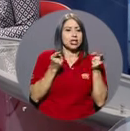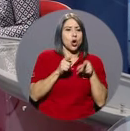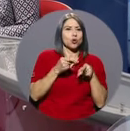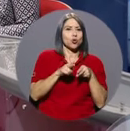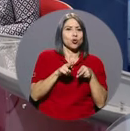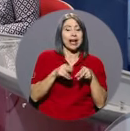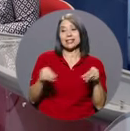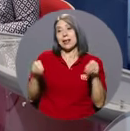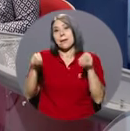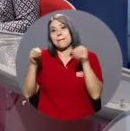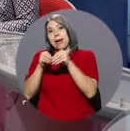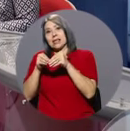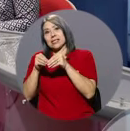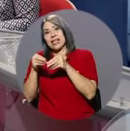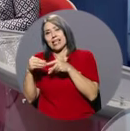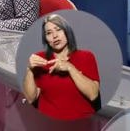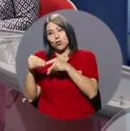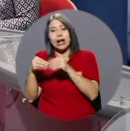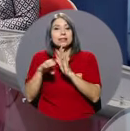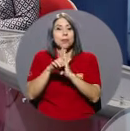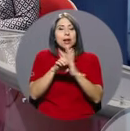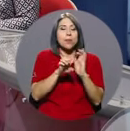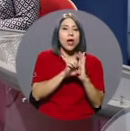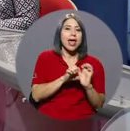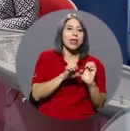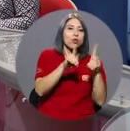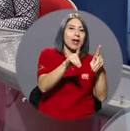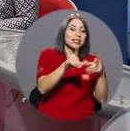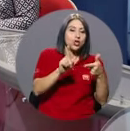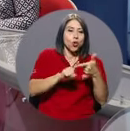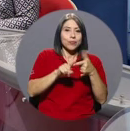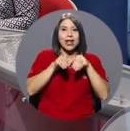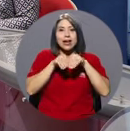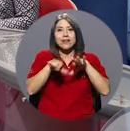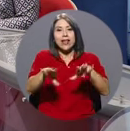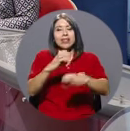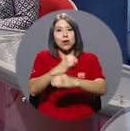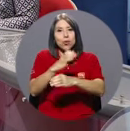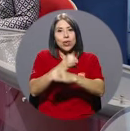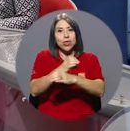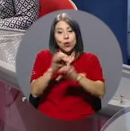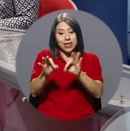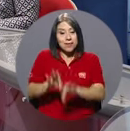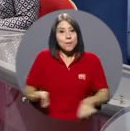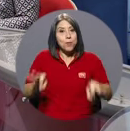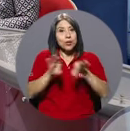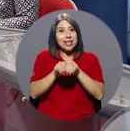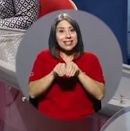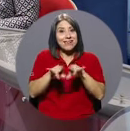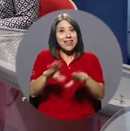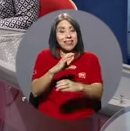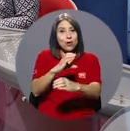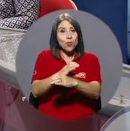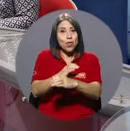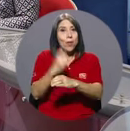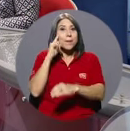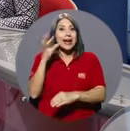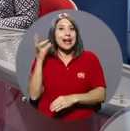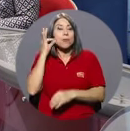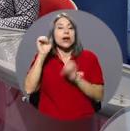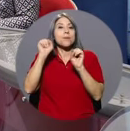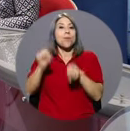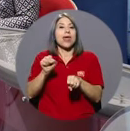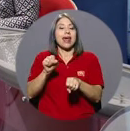estructurales, como los temas de educación, como el tema de la red de cuidado, la importancia de la red de cuidado para que la mujer